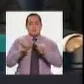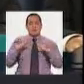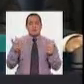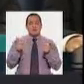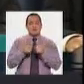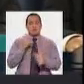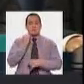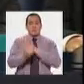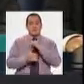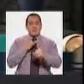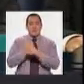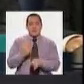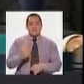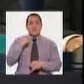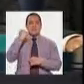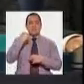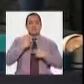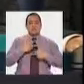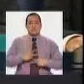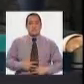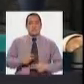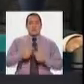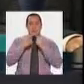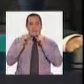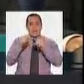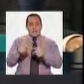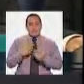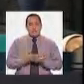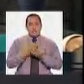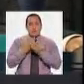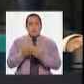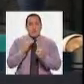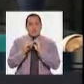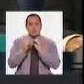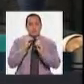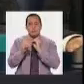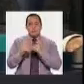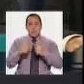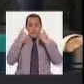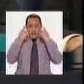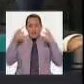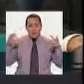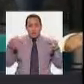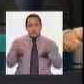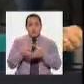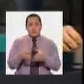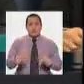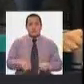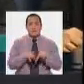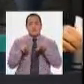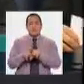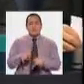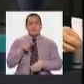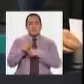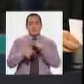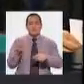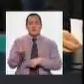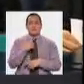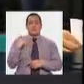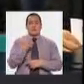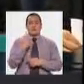Corte Interamericana de Derechos Humanos fueron sometidas a la consideración de la ciudadanía en